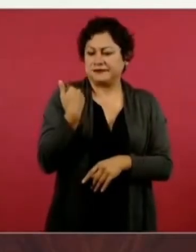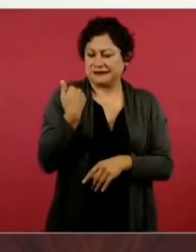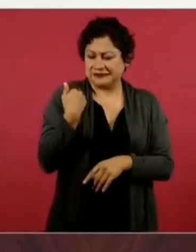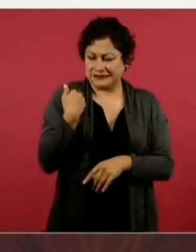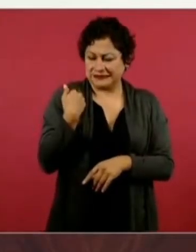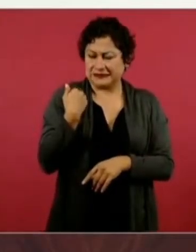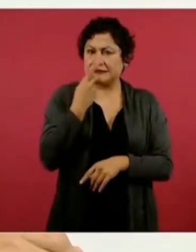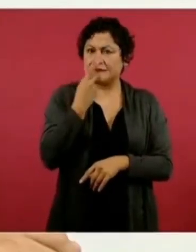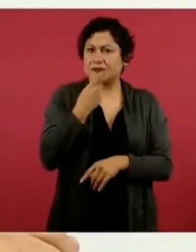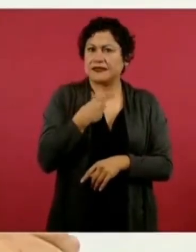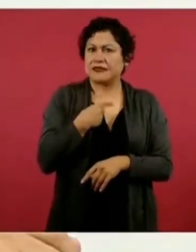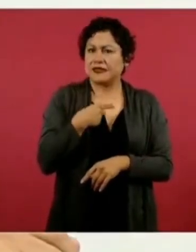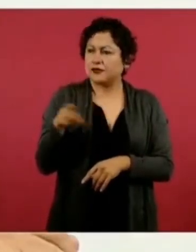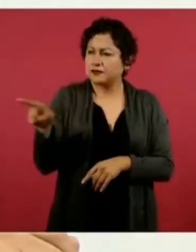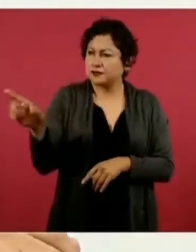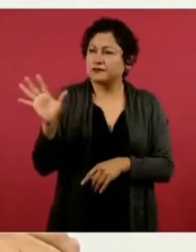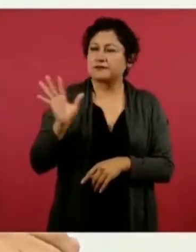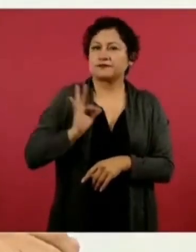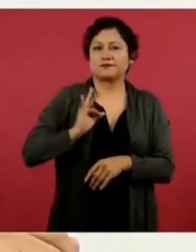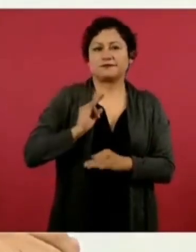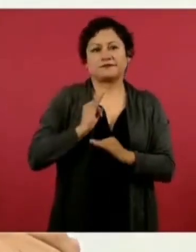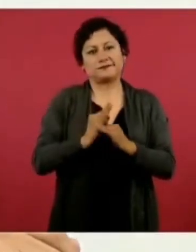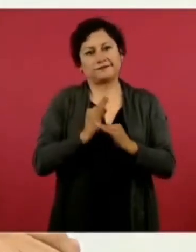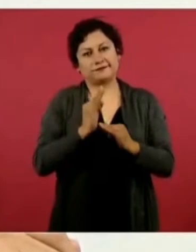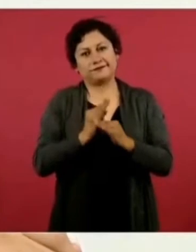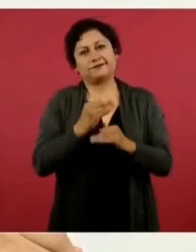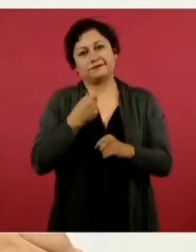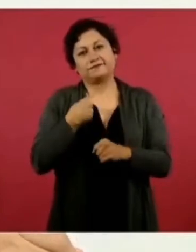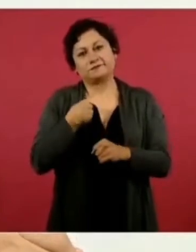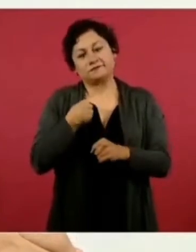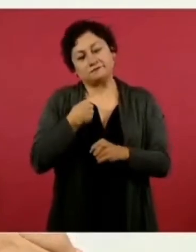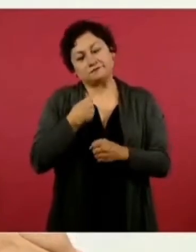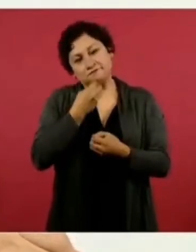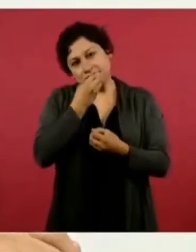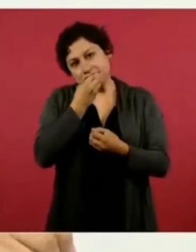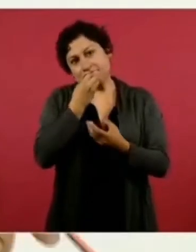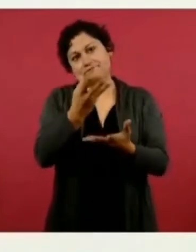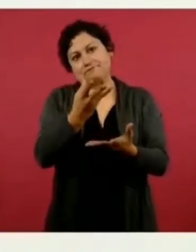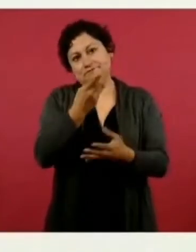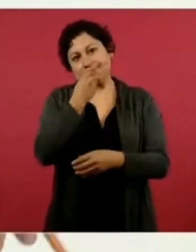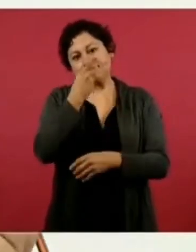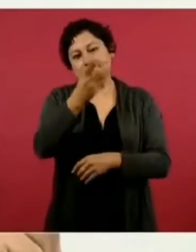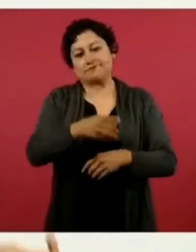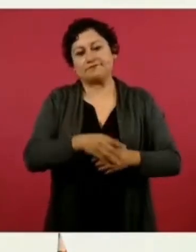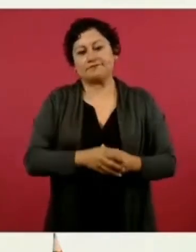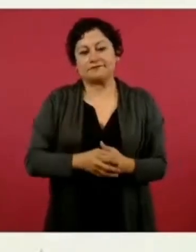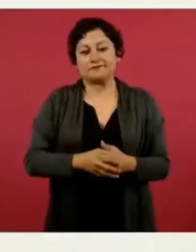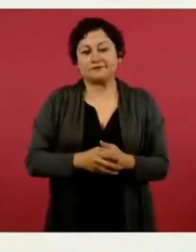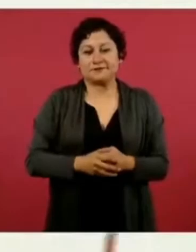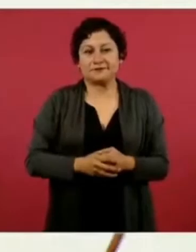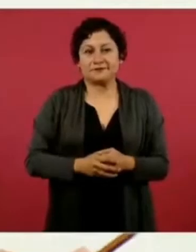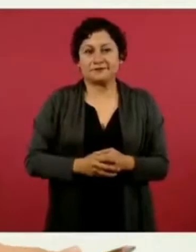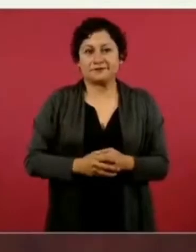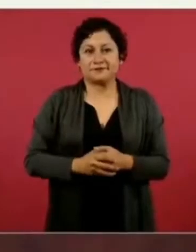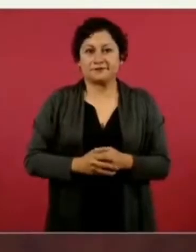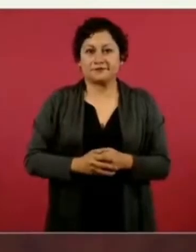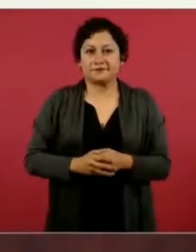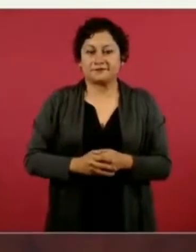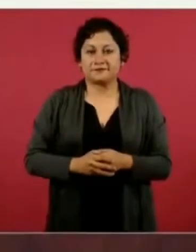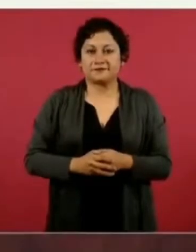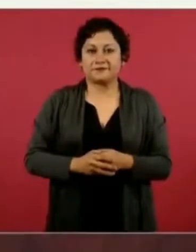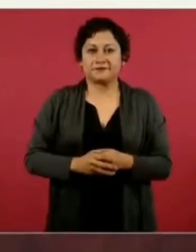voy a aprovechar para tirar aceite, que el presidente tiene